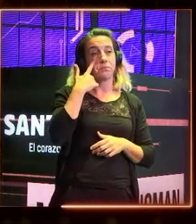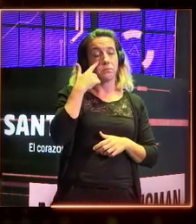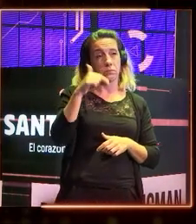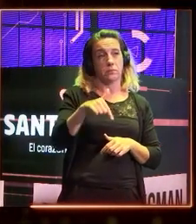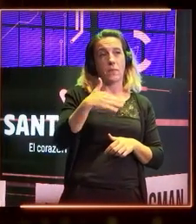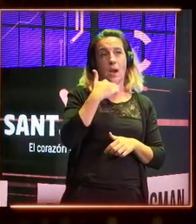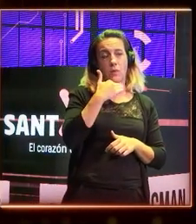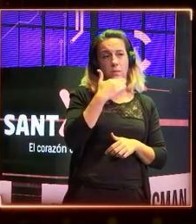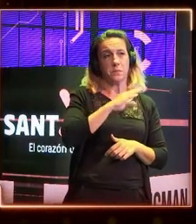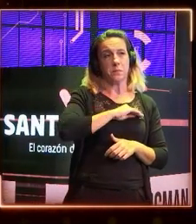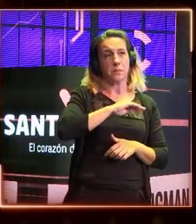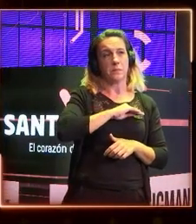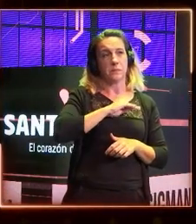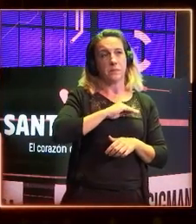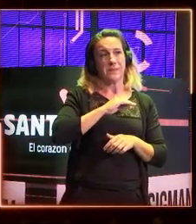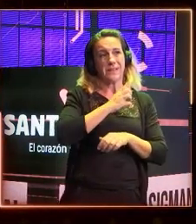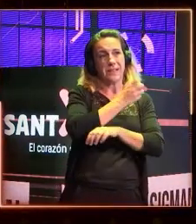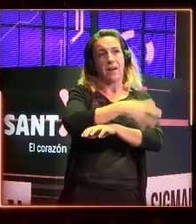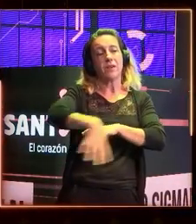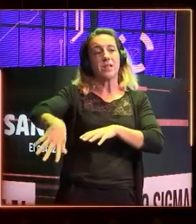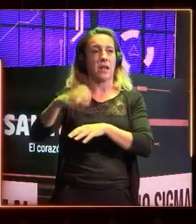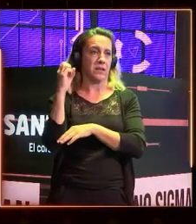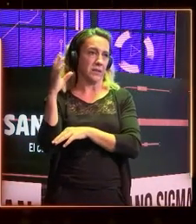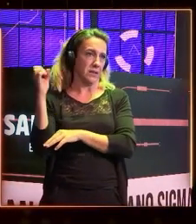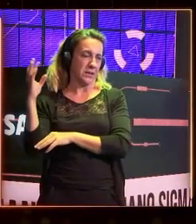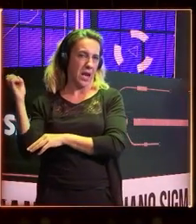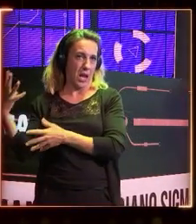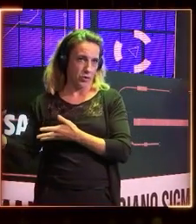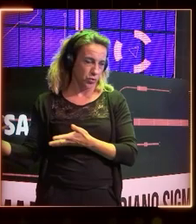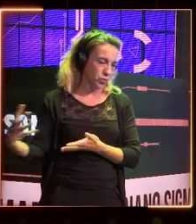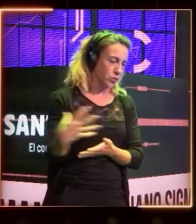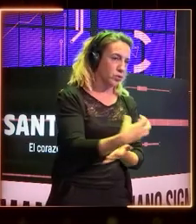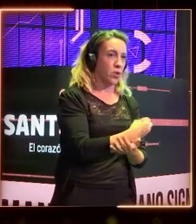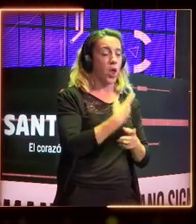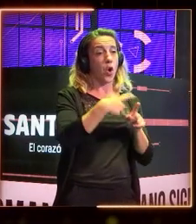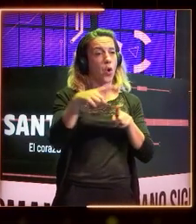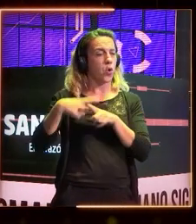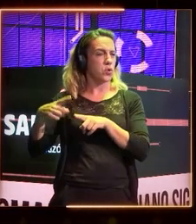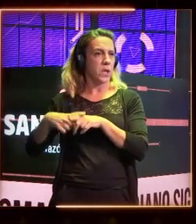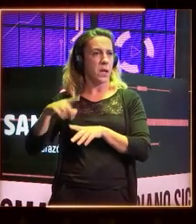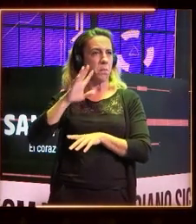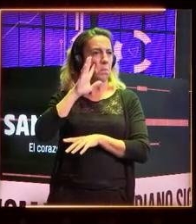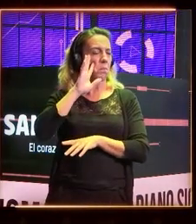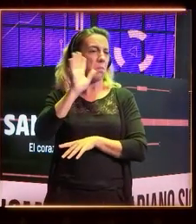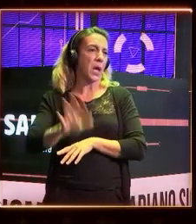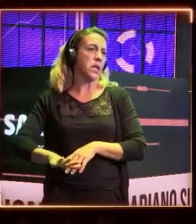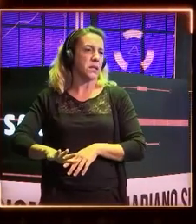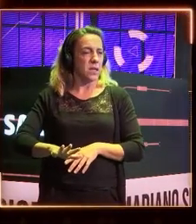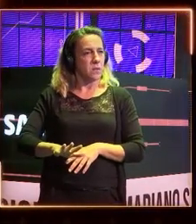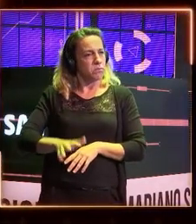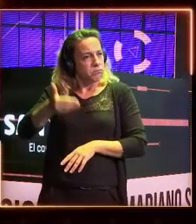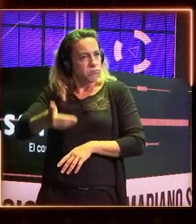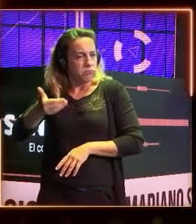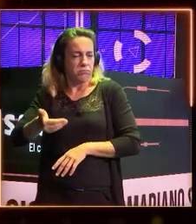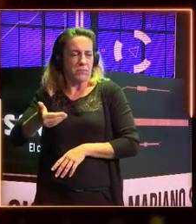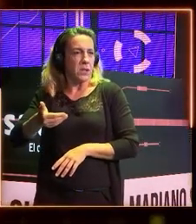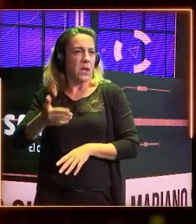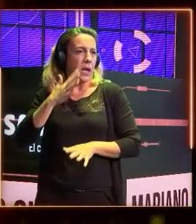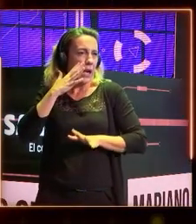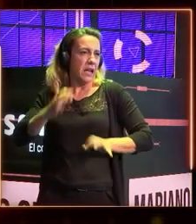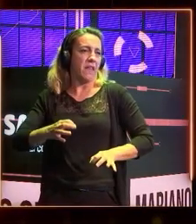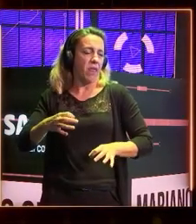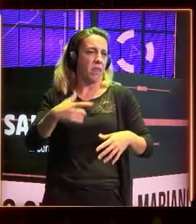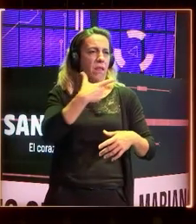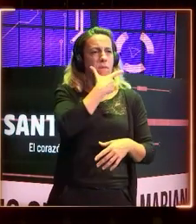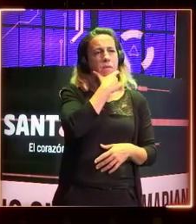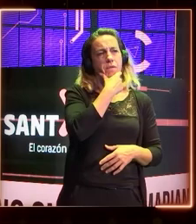es bastante que también va a ser transversal a toda la charla que es que cosas que parecen muy sofisticadas en realidad no lo son tanto son bastante más simples